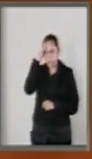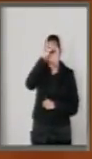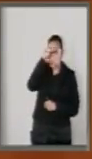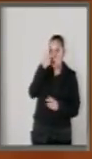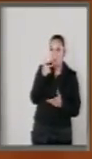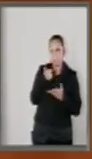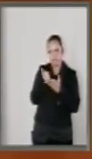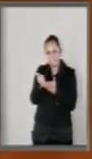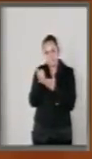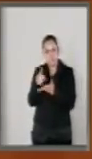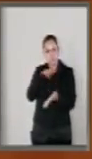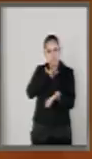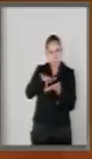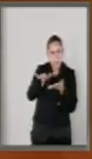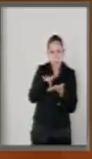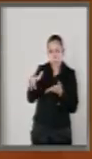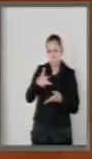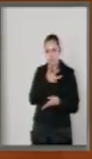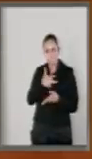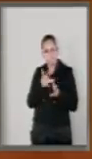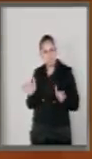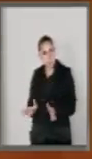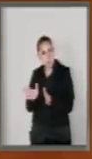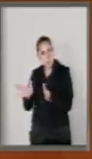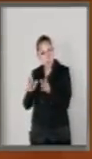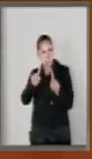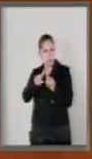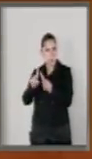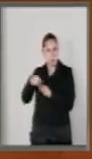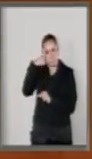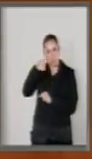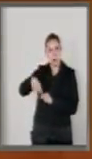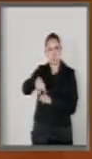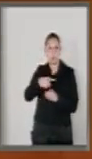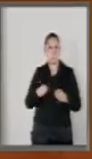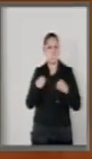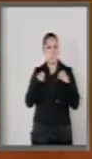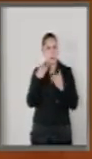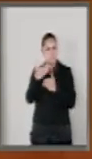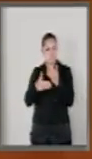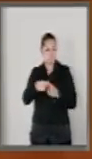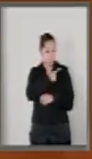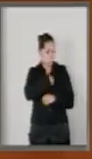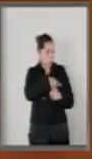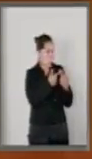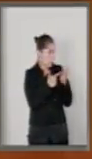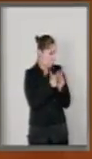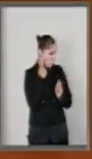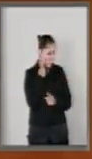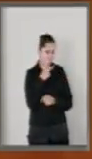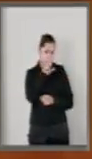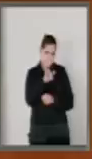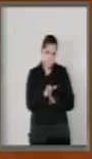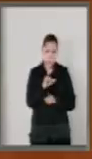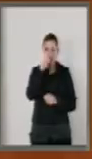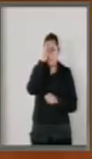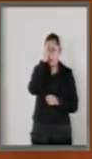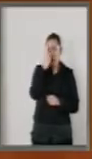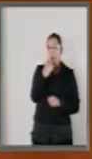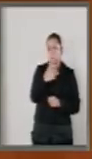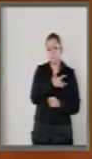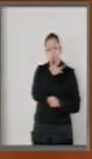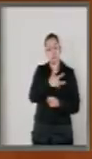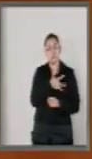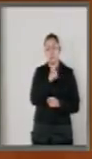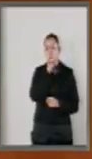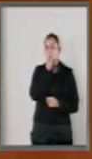Los legisladores y legisladoras del PRI no hemos sido ajenos a esta situación. Prueba de ello son las distintas